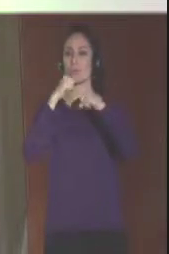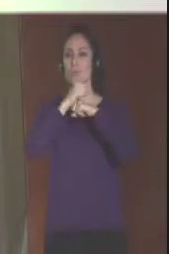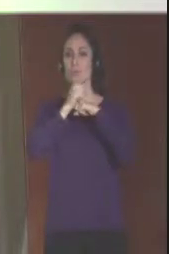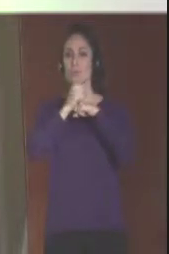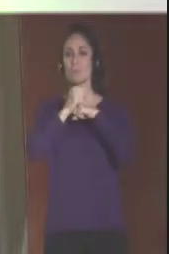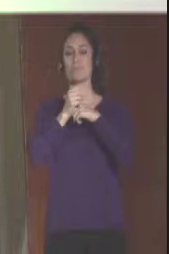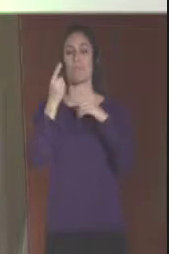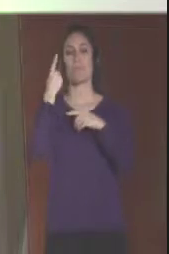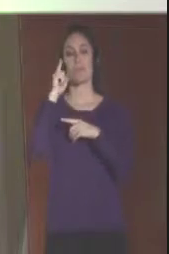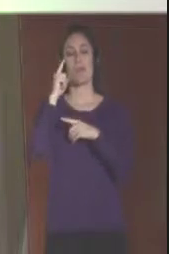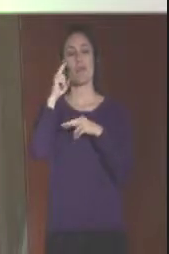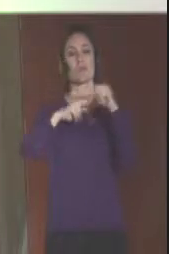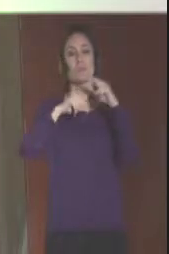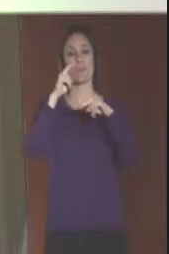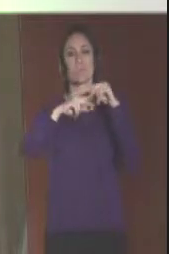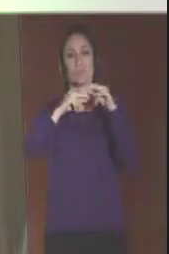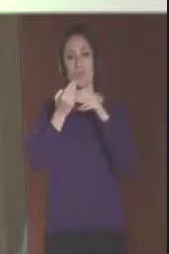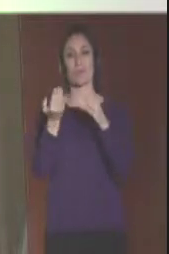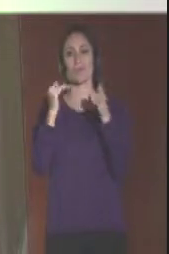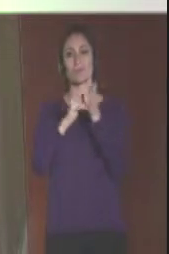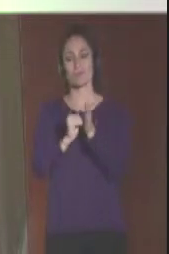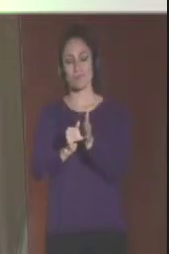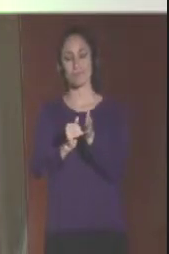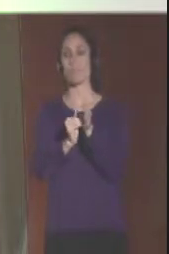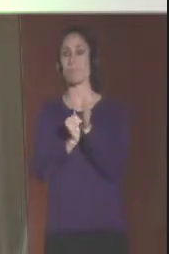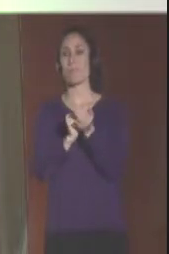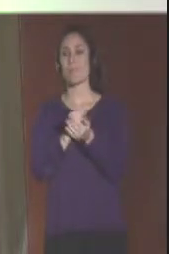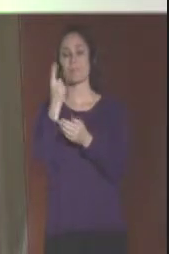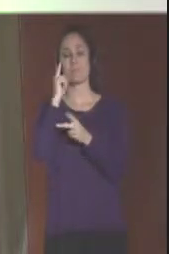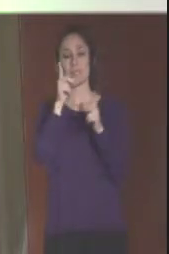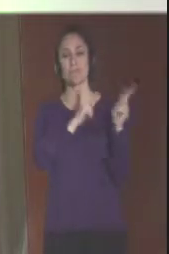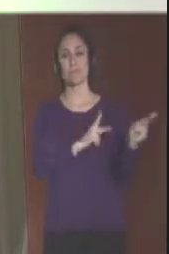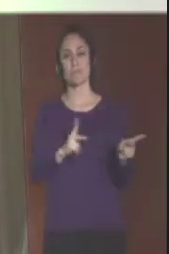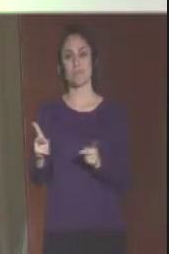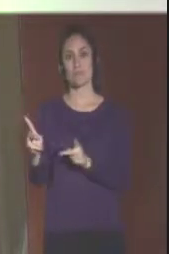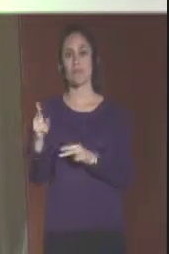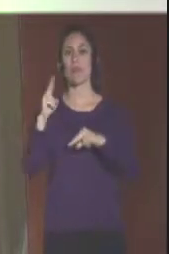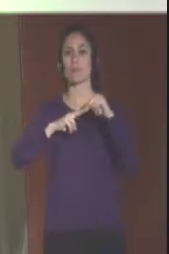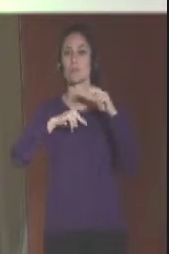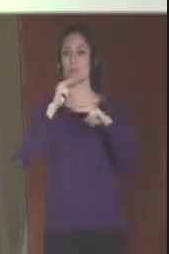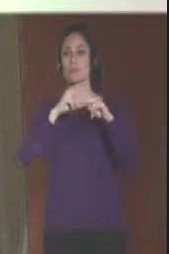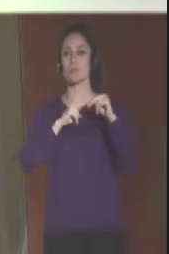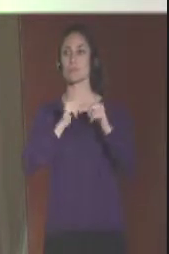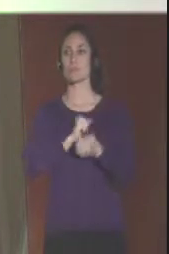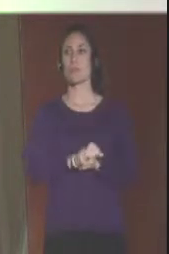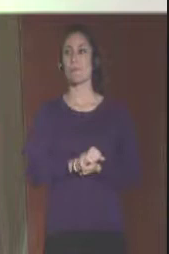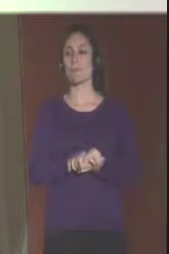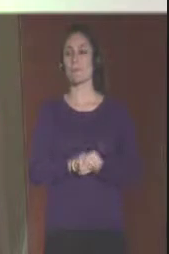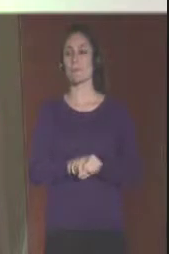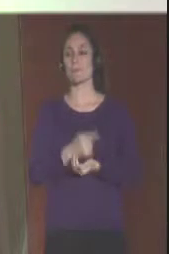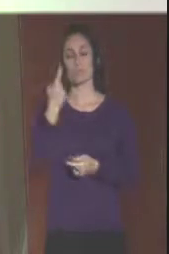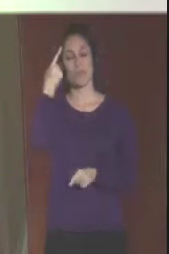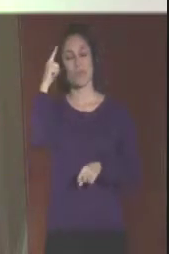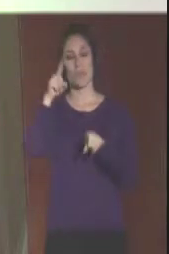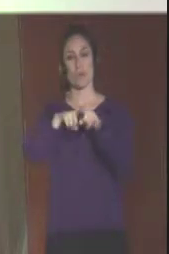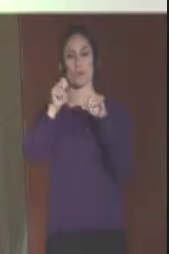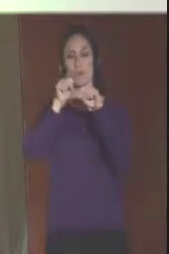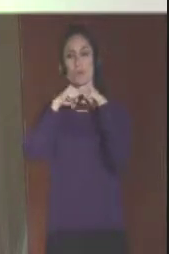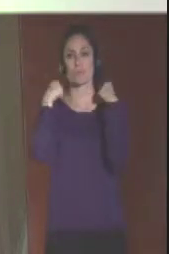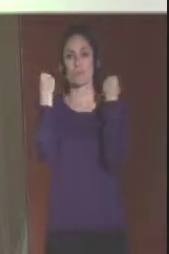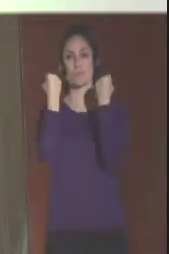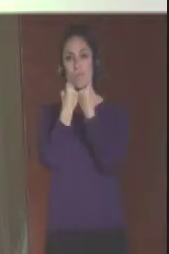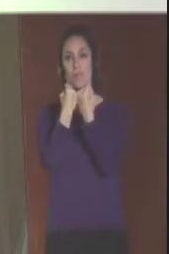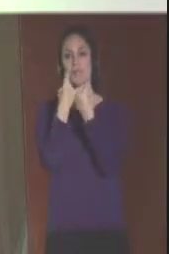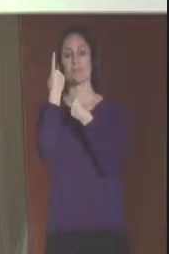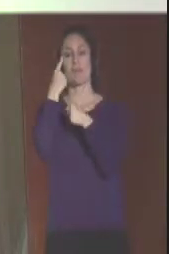desarrollo resiliente en las ciudades, mediante la planificación, la construcción de acuerdos sociales de base con